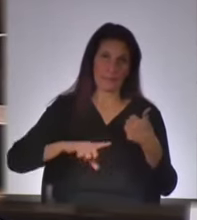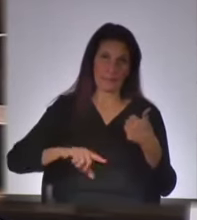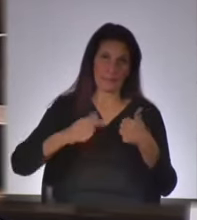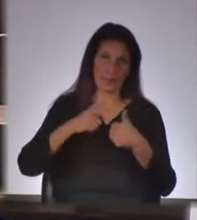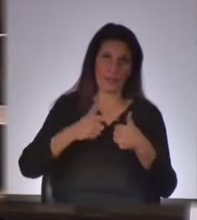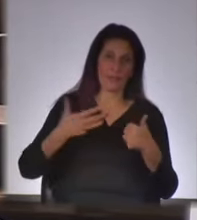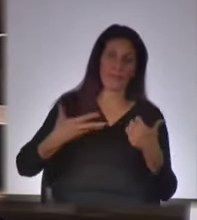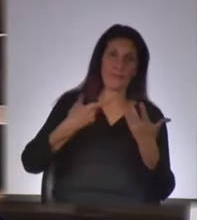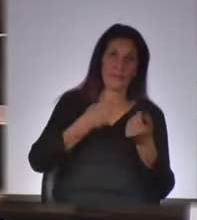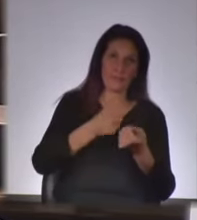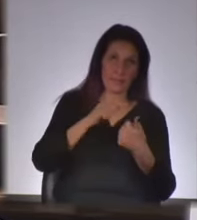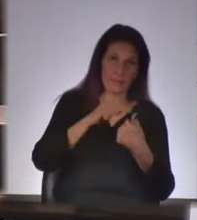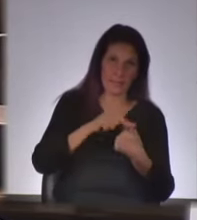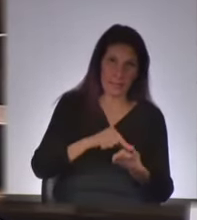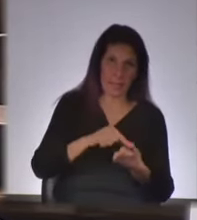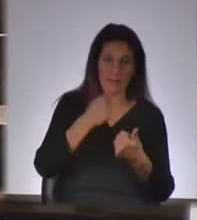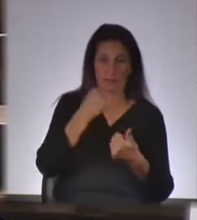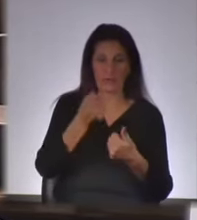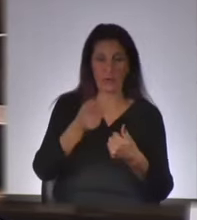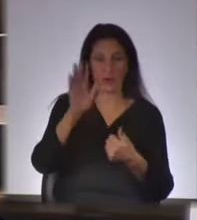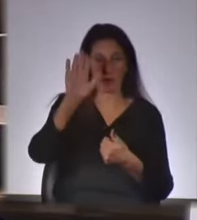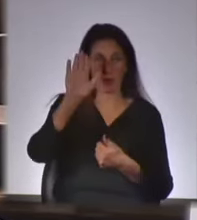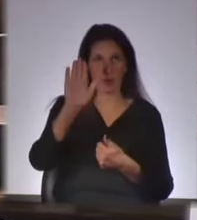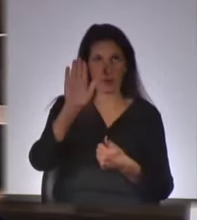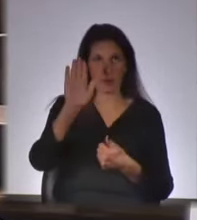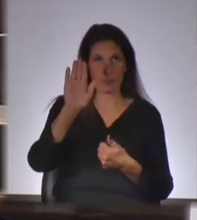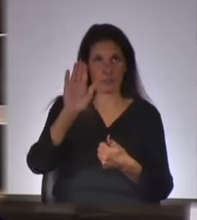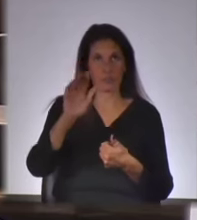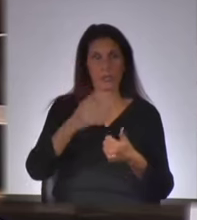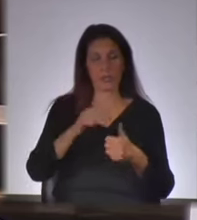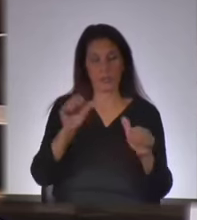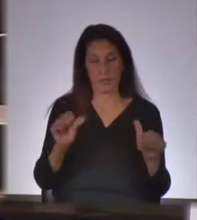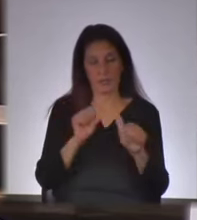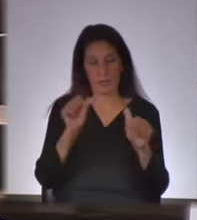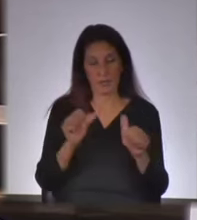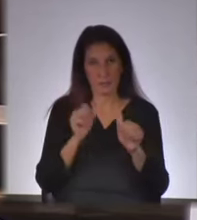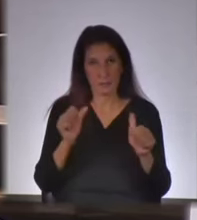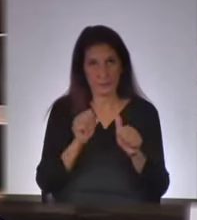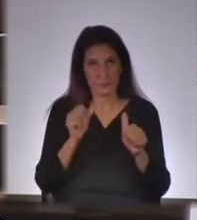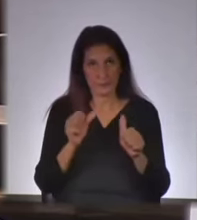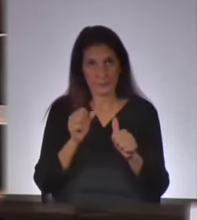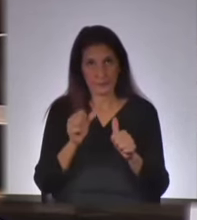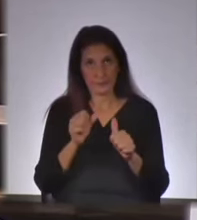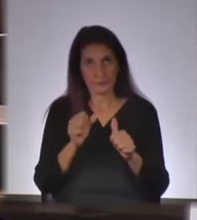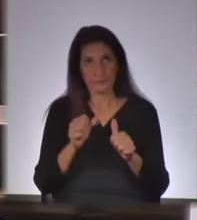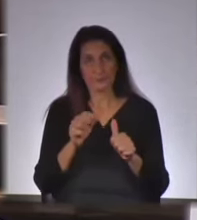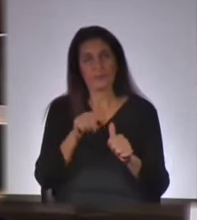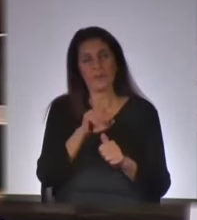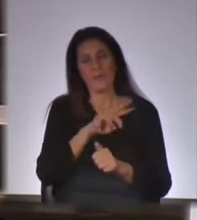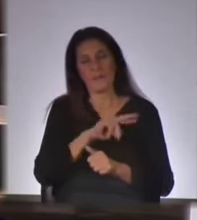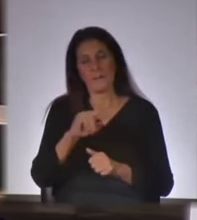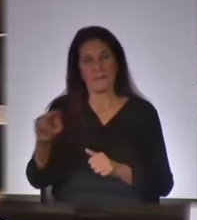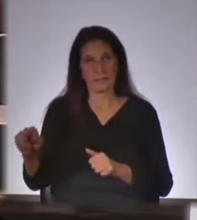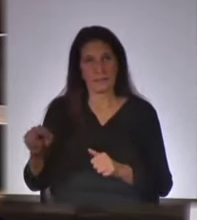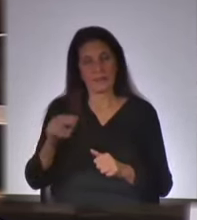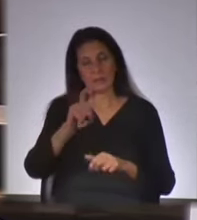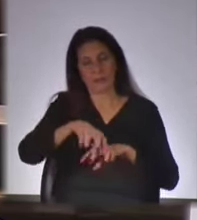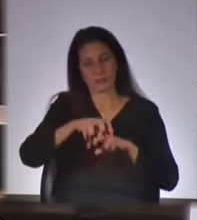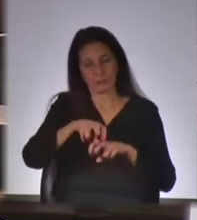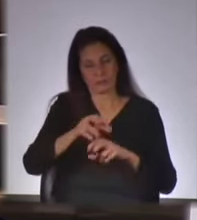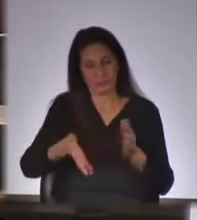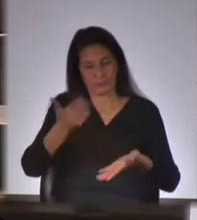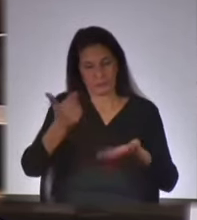comprometido y este ha actuado en ese sentido manteniendo las excavaciones